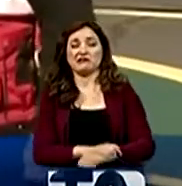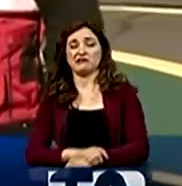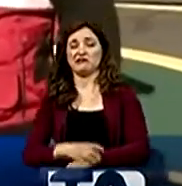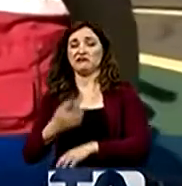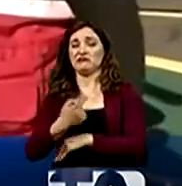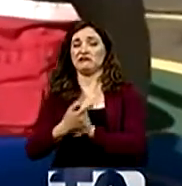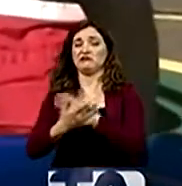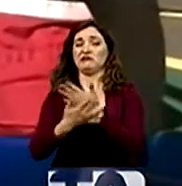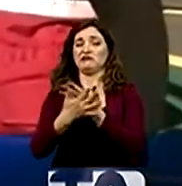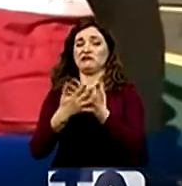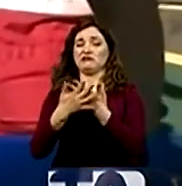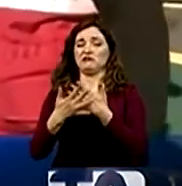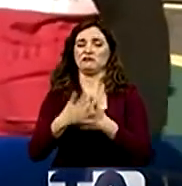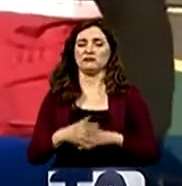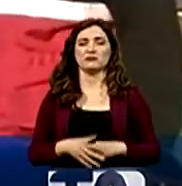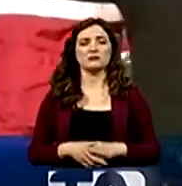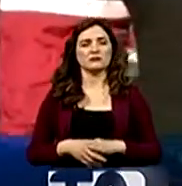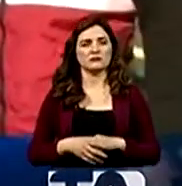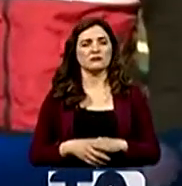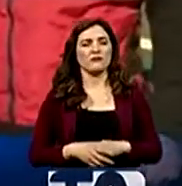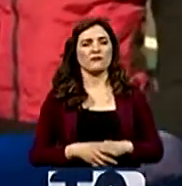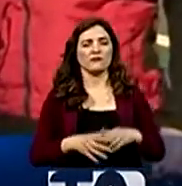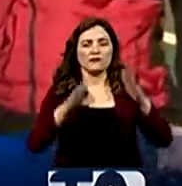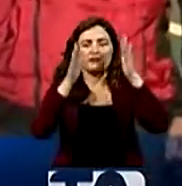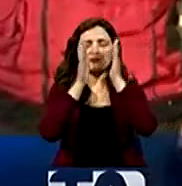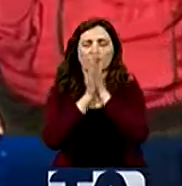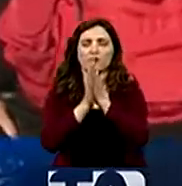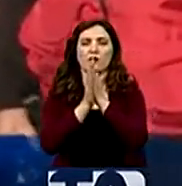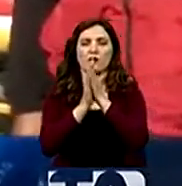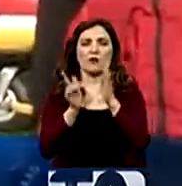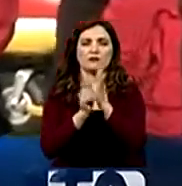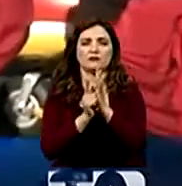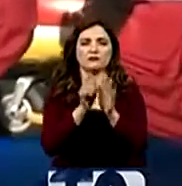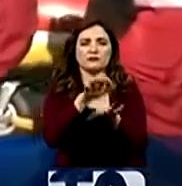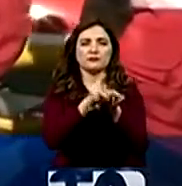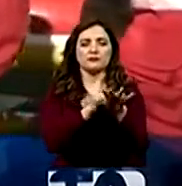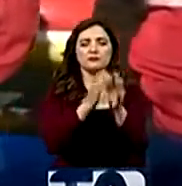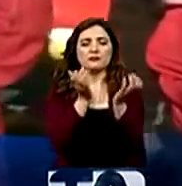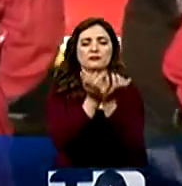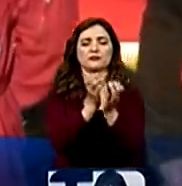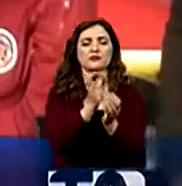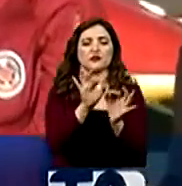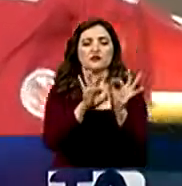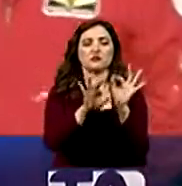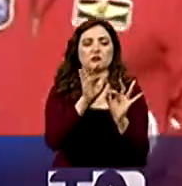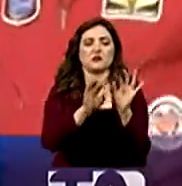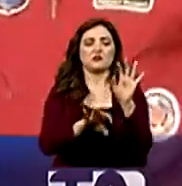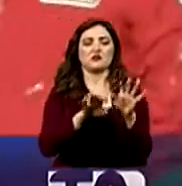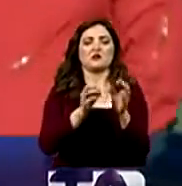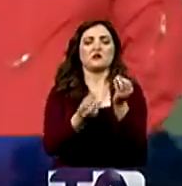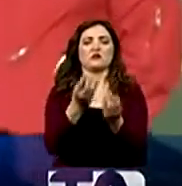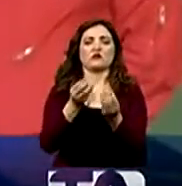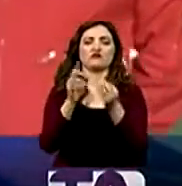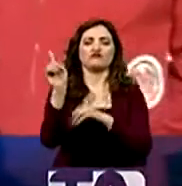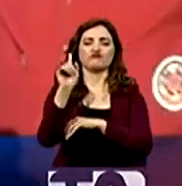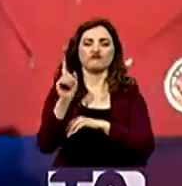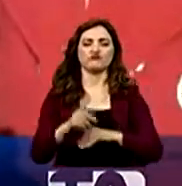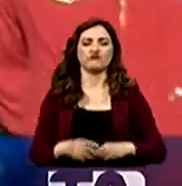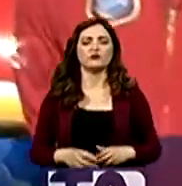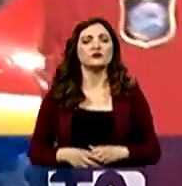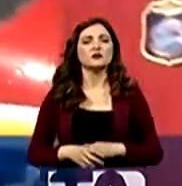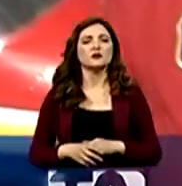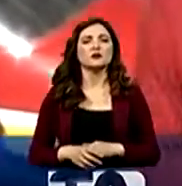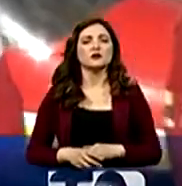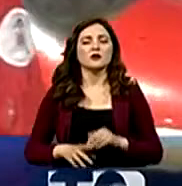recordarles para que se pongan alerta para evitar hacer quemas y sobre todo cuando estos incendios forestales son provocados. Efectivamente, el